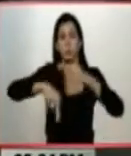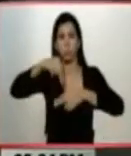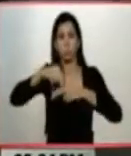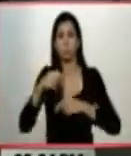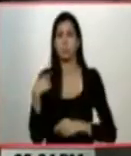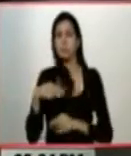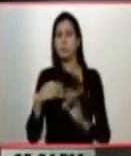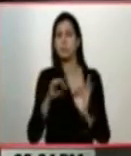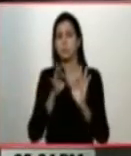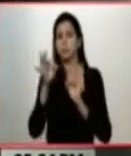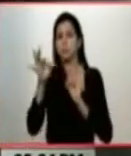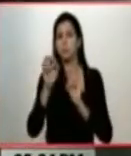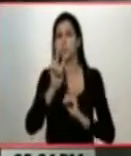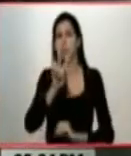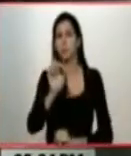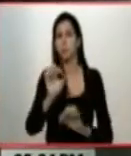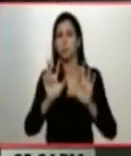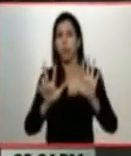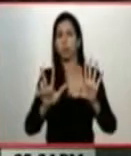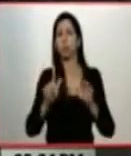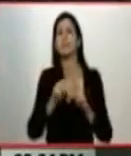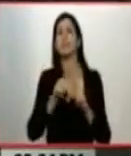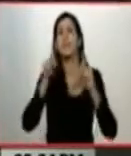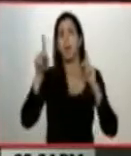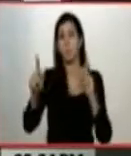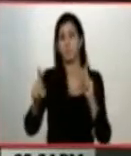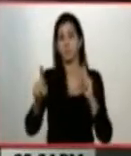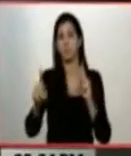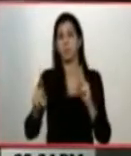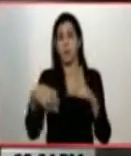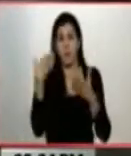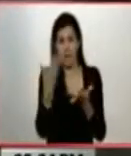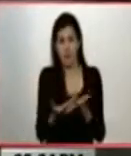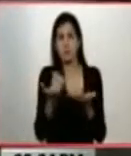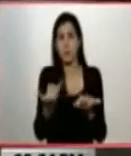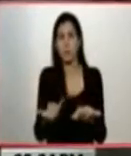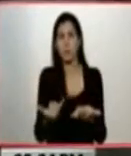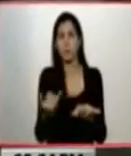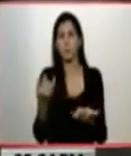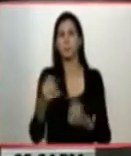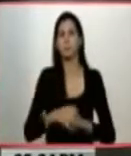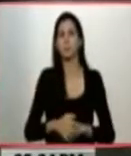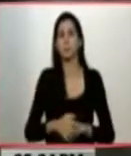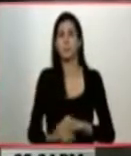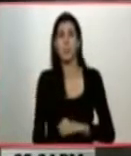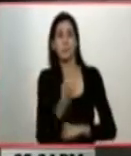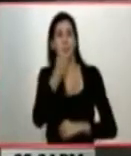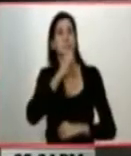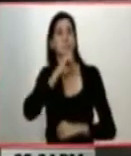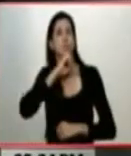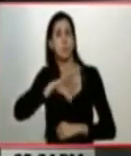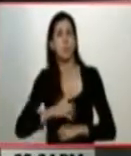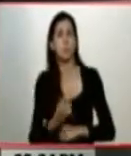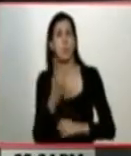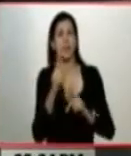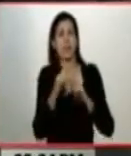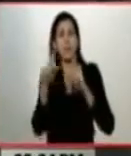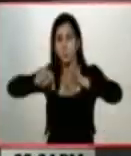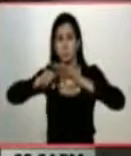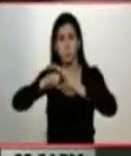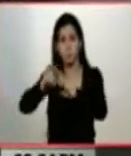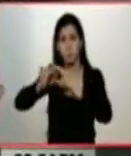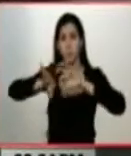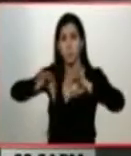tener una longitud de 2.8 kilómetros y a la fecha estamos marcando el hito del primer kilómetro